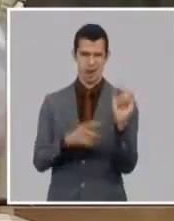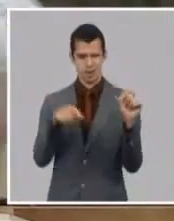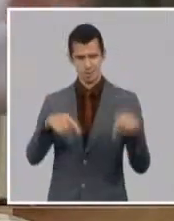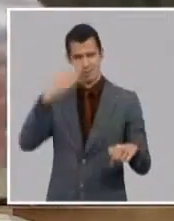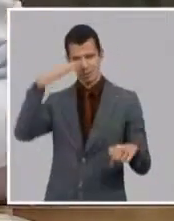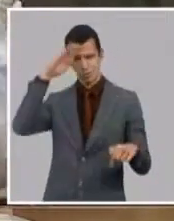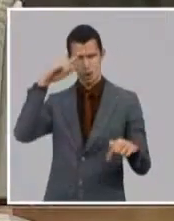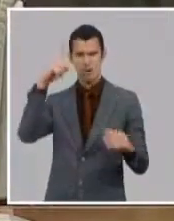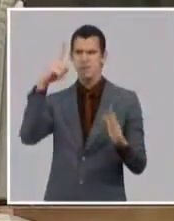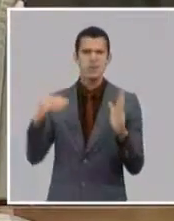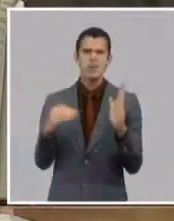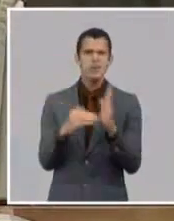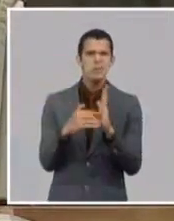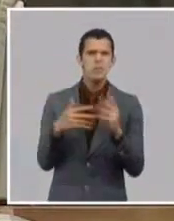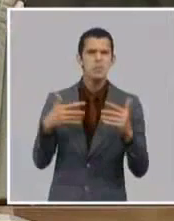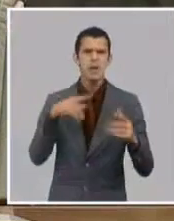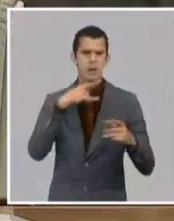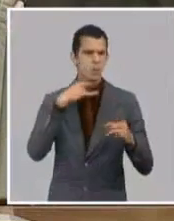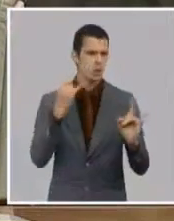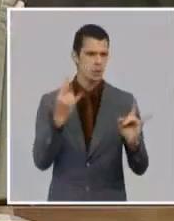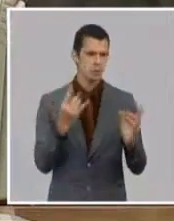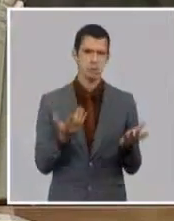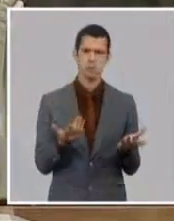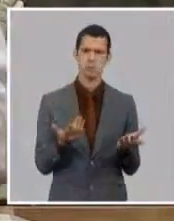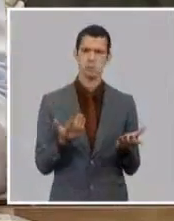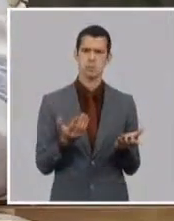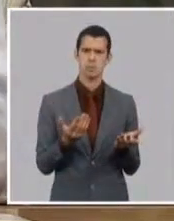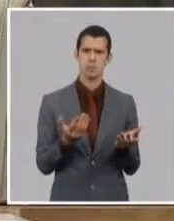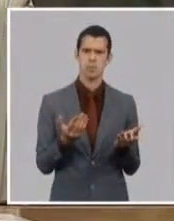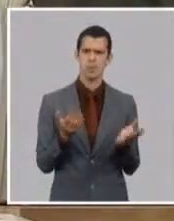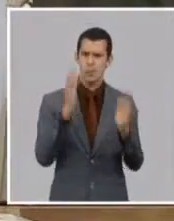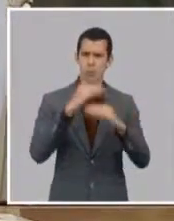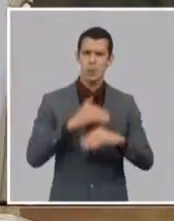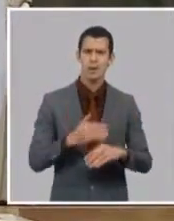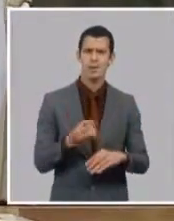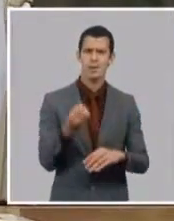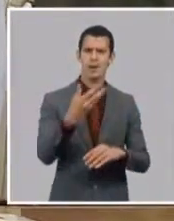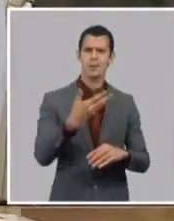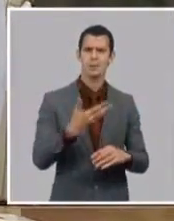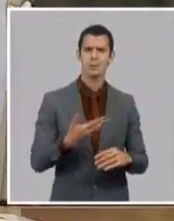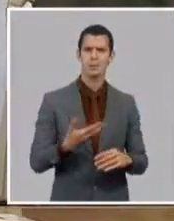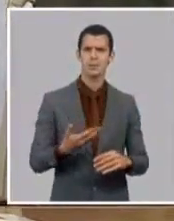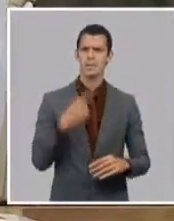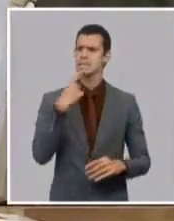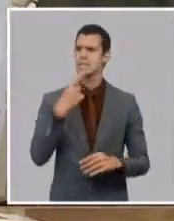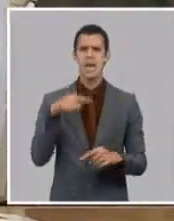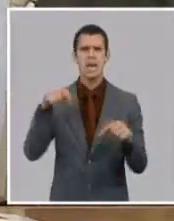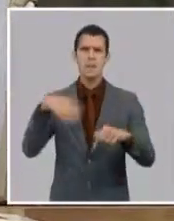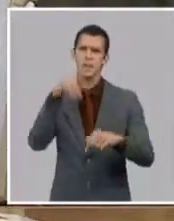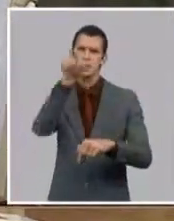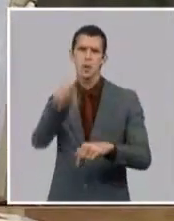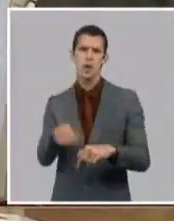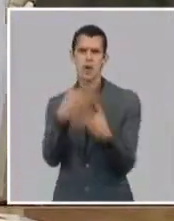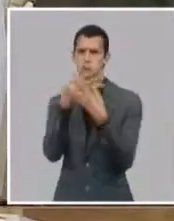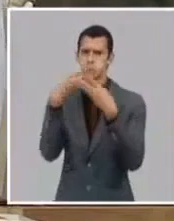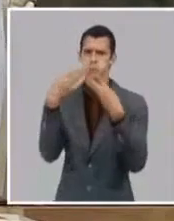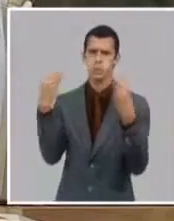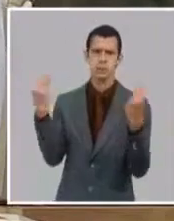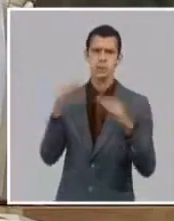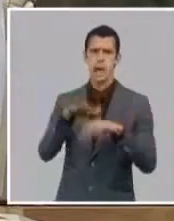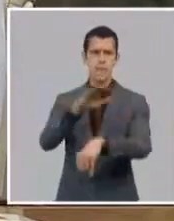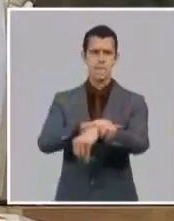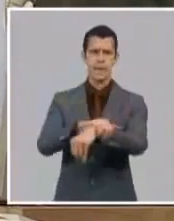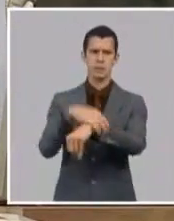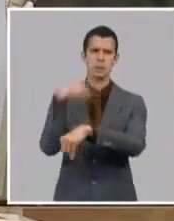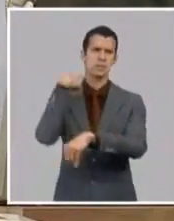Que hay miles de desaparecidos en Cuba, que hay una represión absoluta. Salió una persona en un gesto totalmente